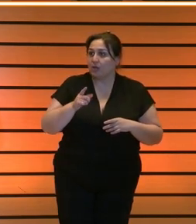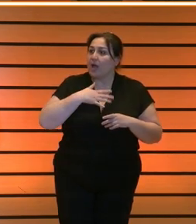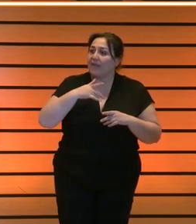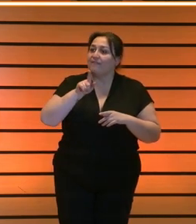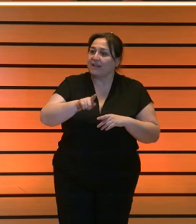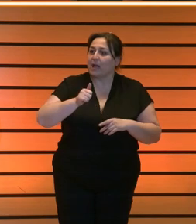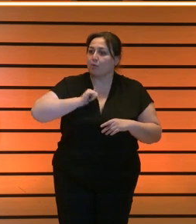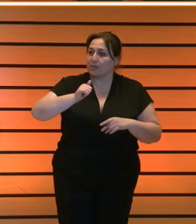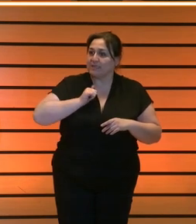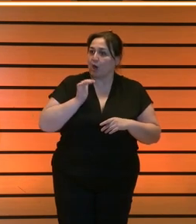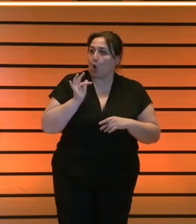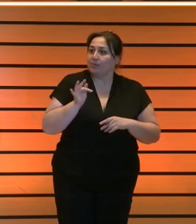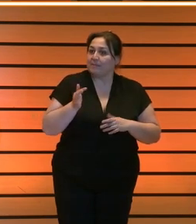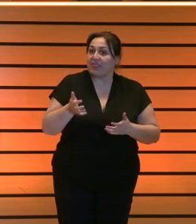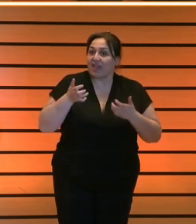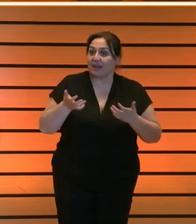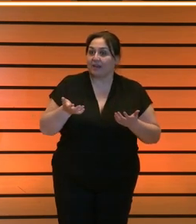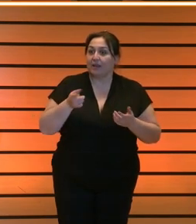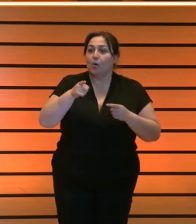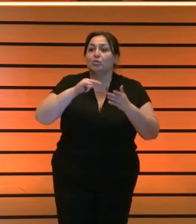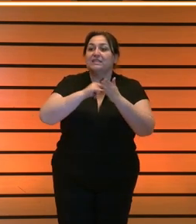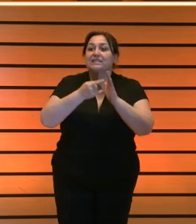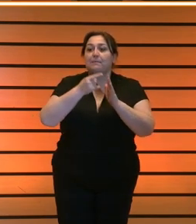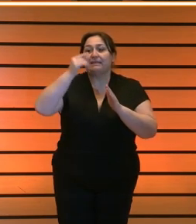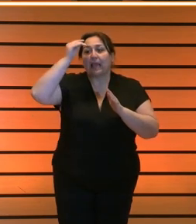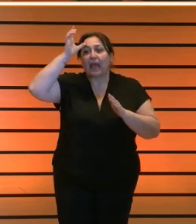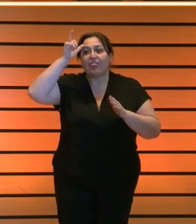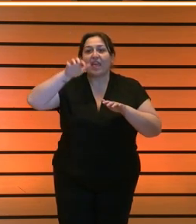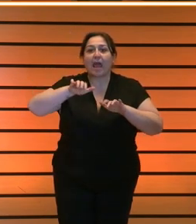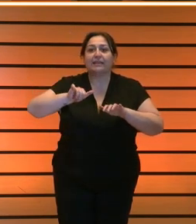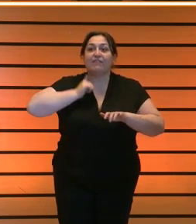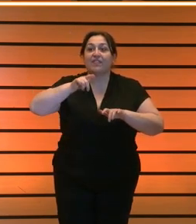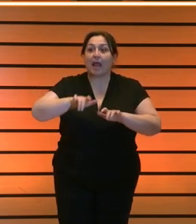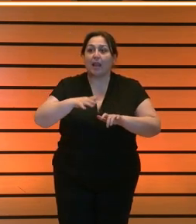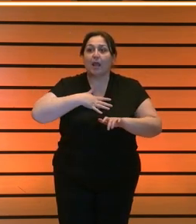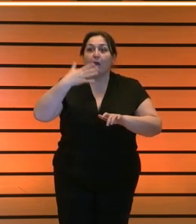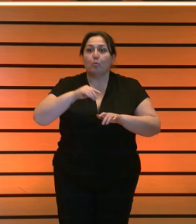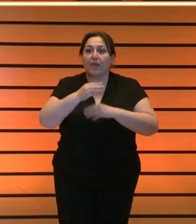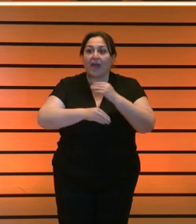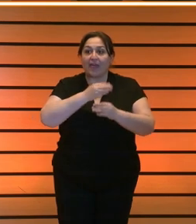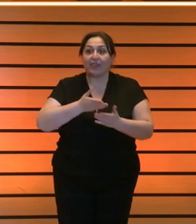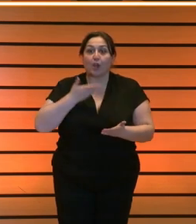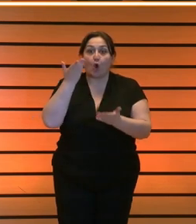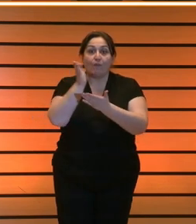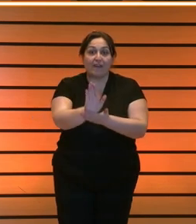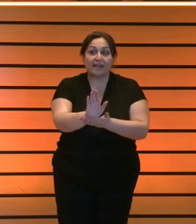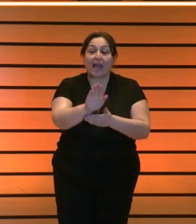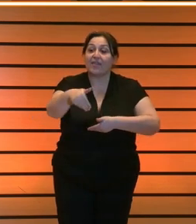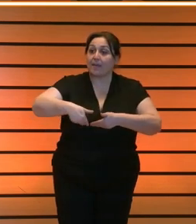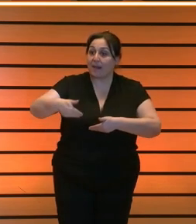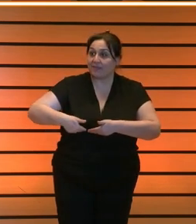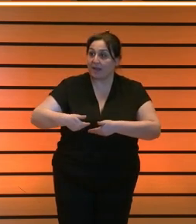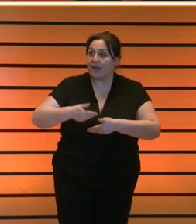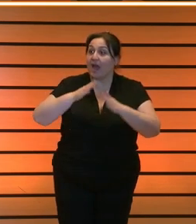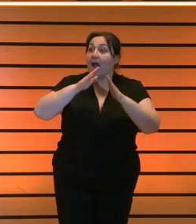un sistema de Inteligencia artificial que fuera capaz de generar oferta y demanda haría que nuestras flotas fueran muy muy